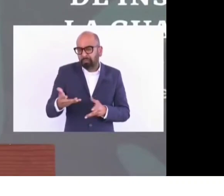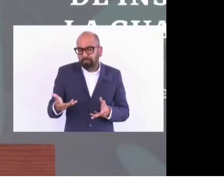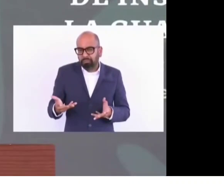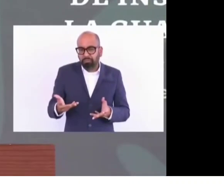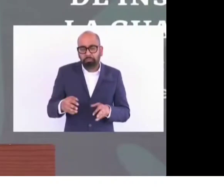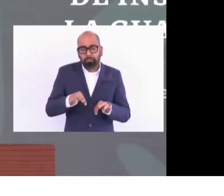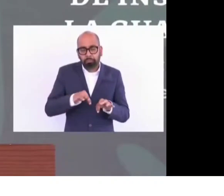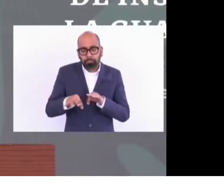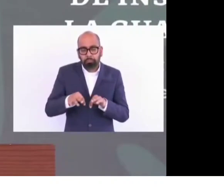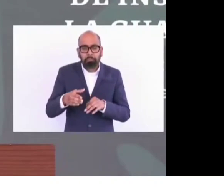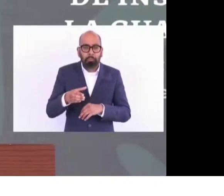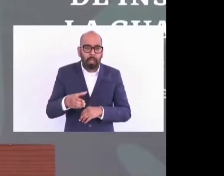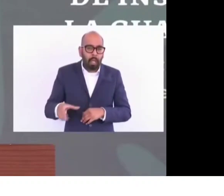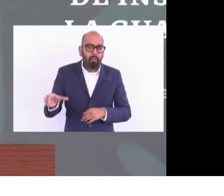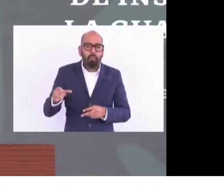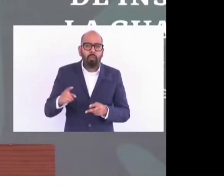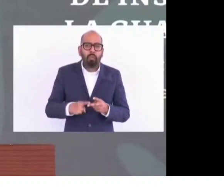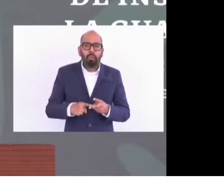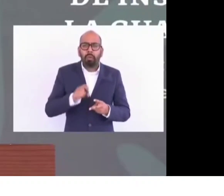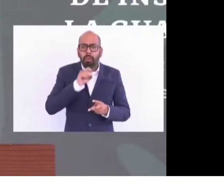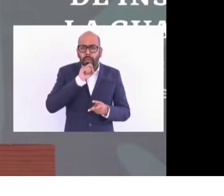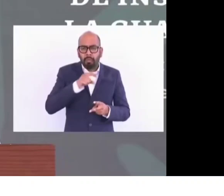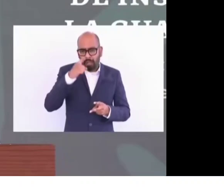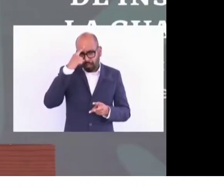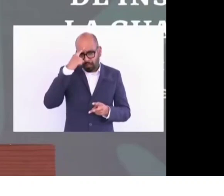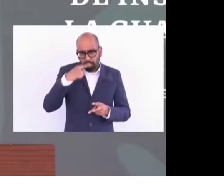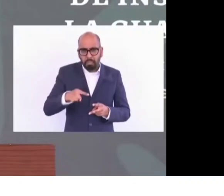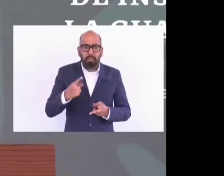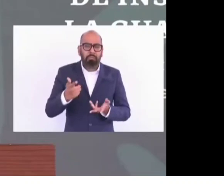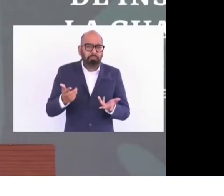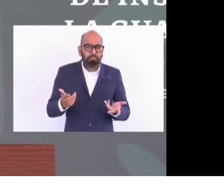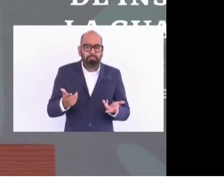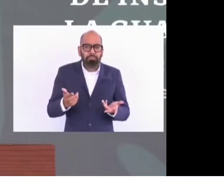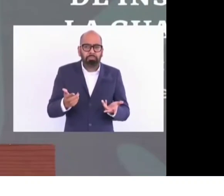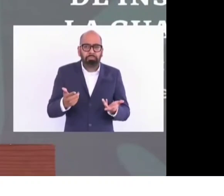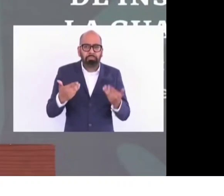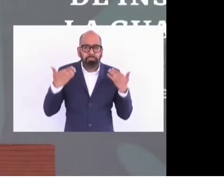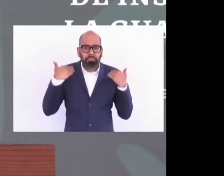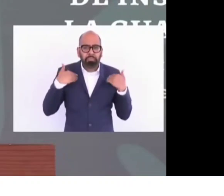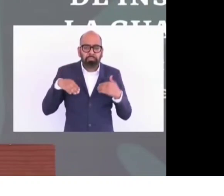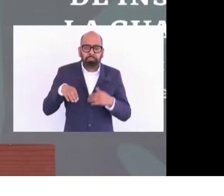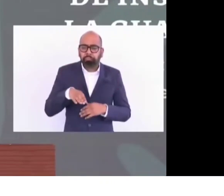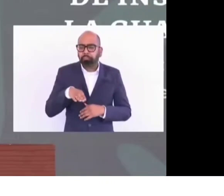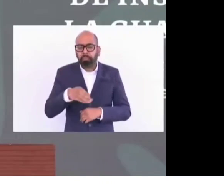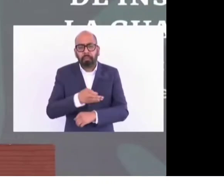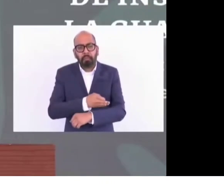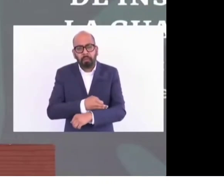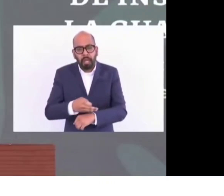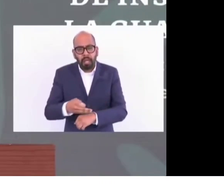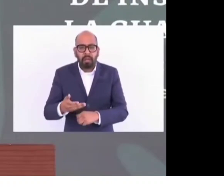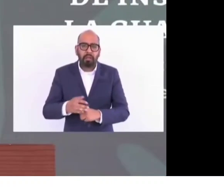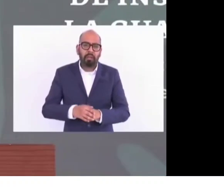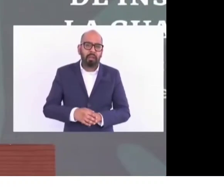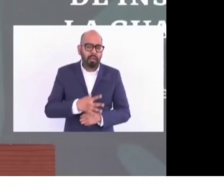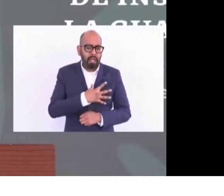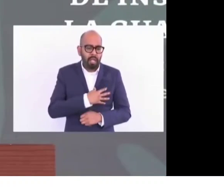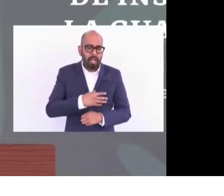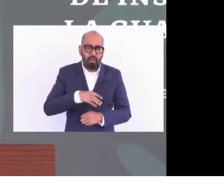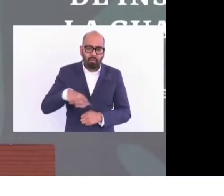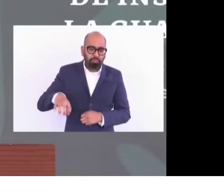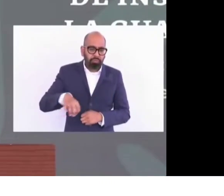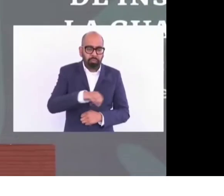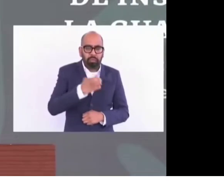los trabajos del campo y también para transportar a sus familias, llevar a sus hijos a la